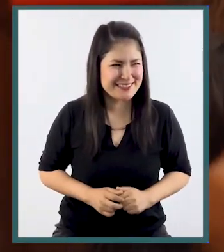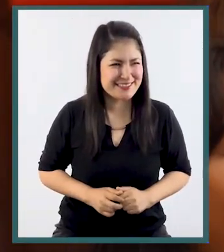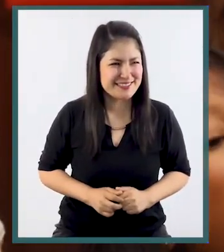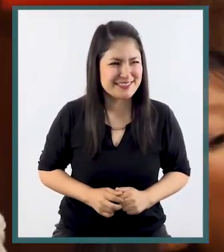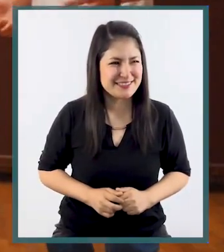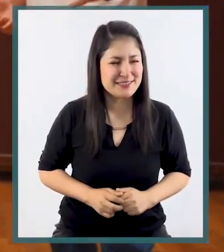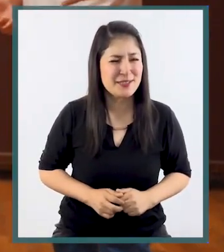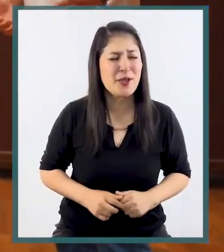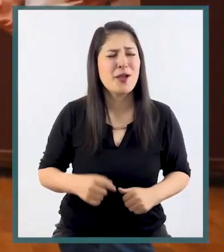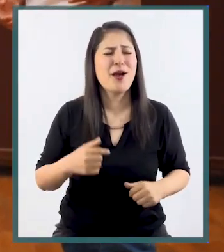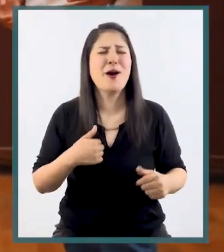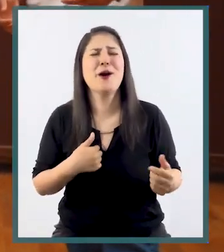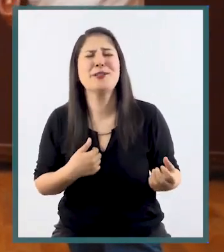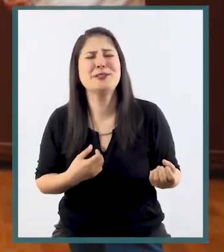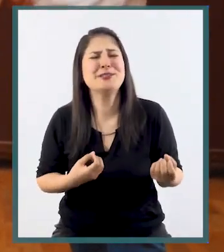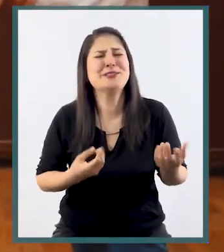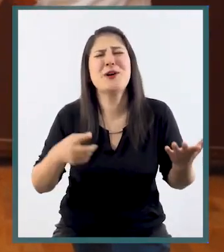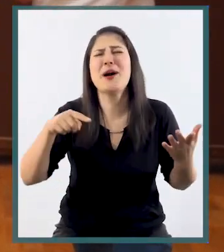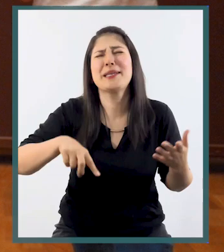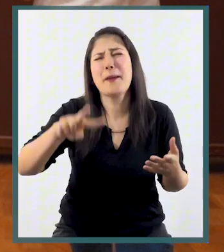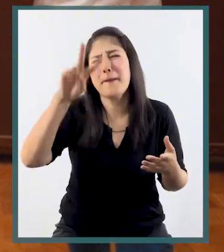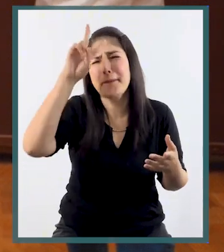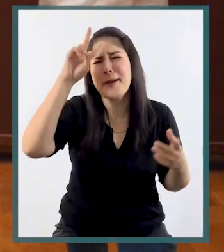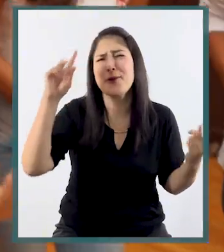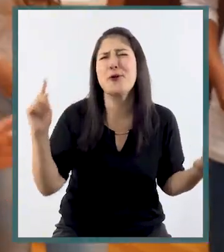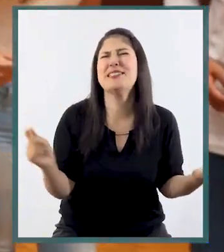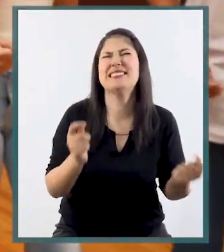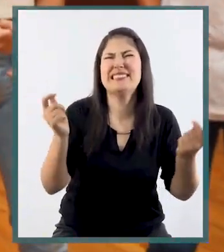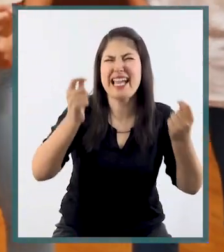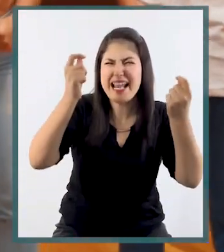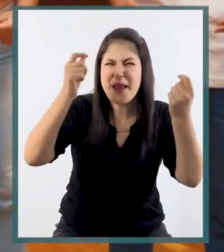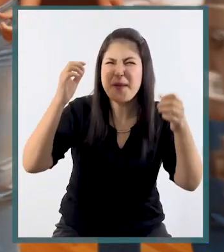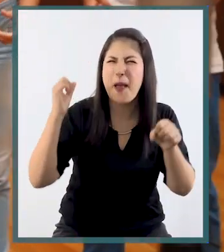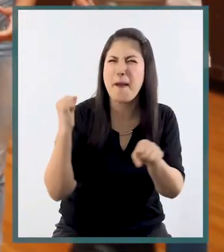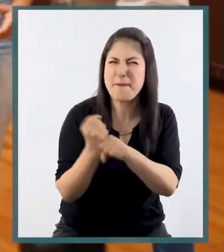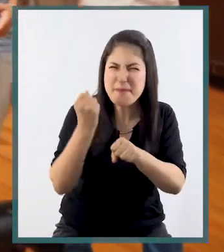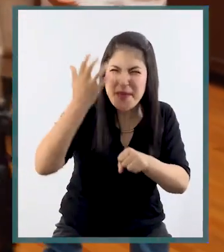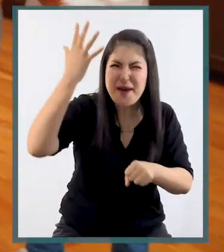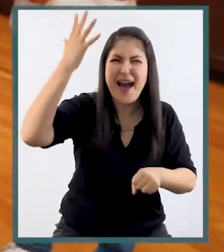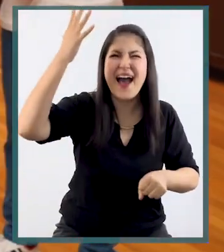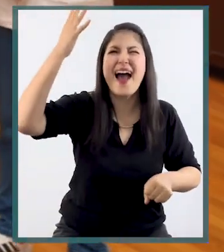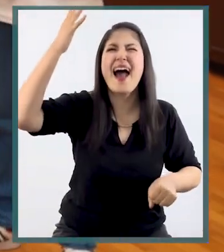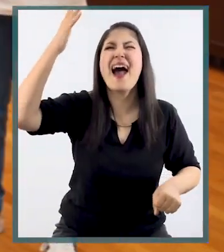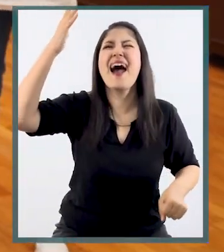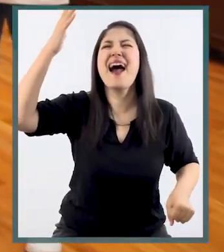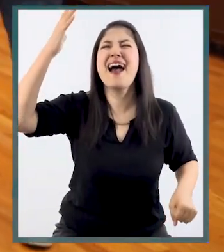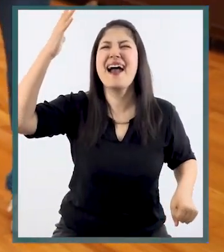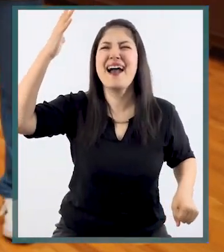Perú, hoy quiero celebrarte, que viva mi Perú.